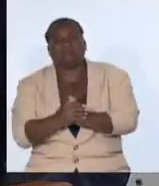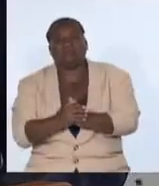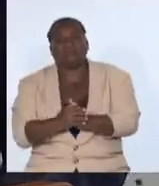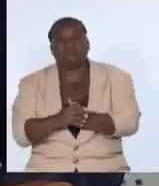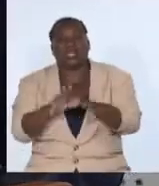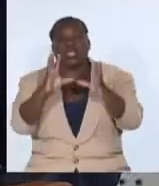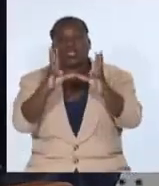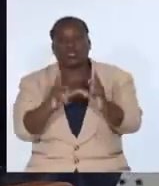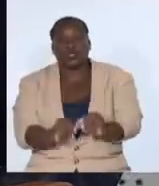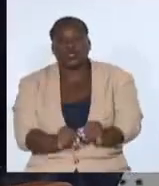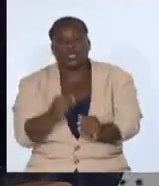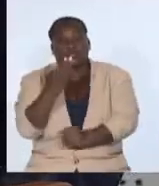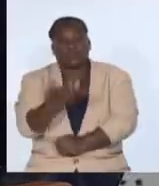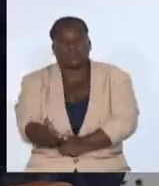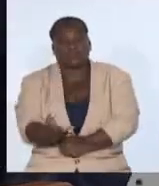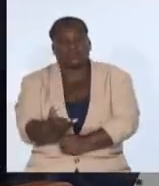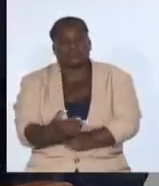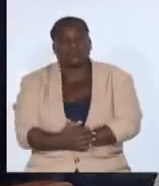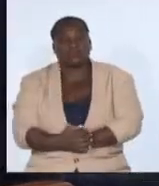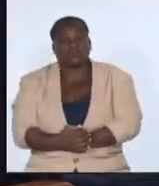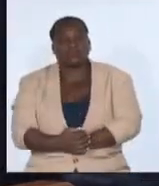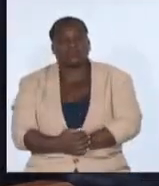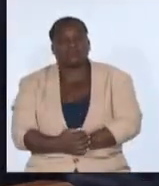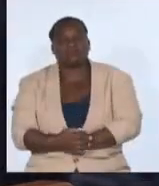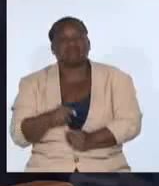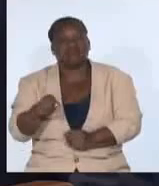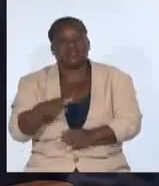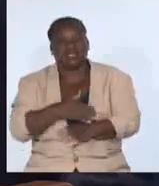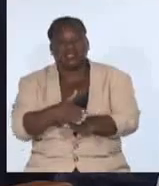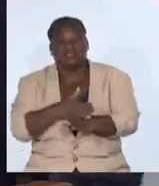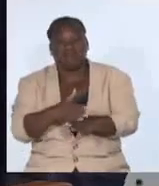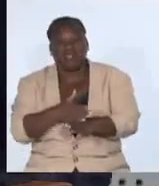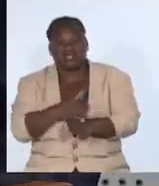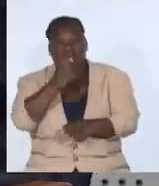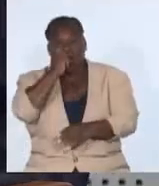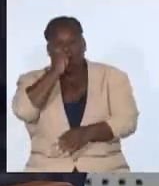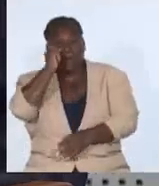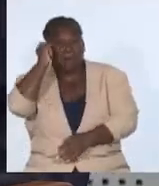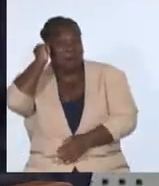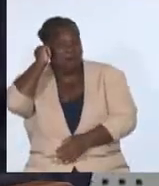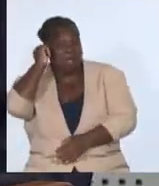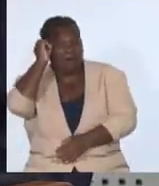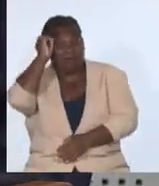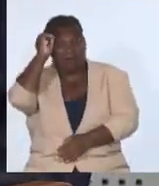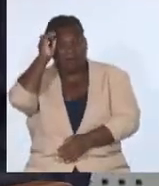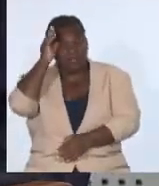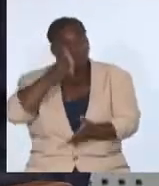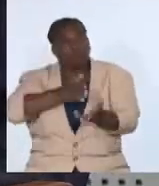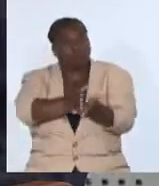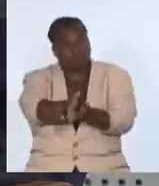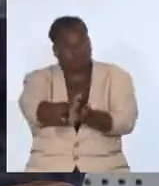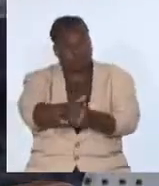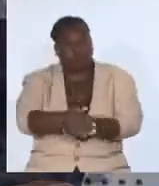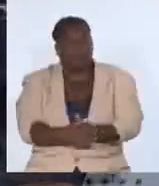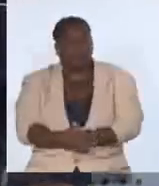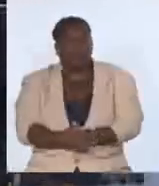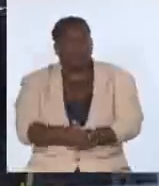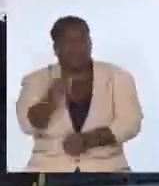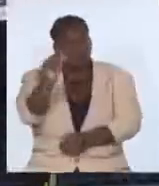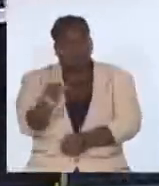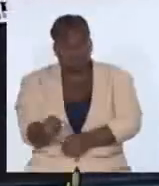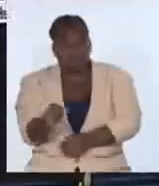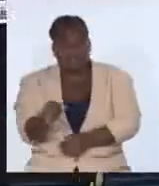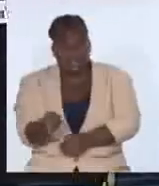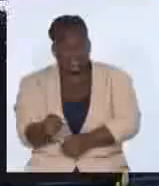de solicitudes La Brecha de género en la innovación persiste el personal dedicado